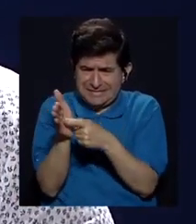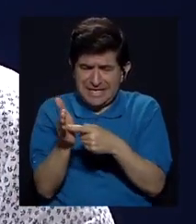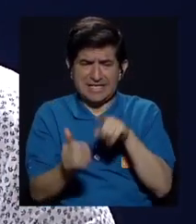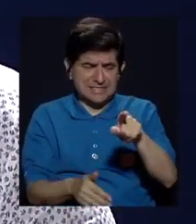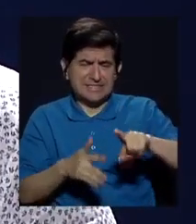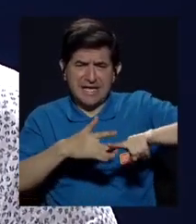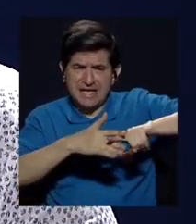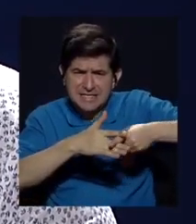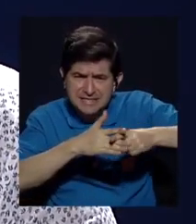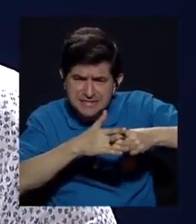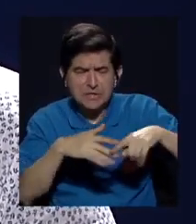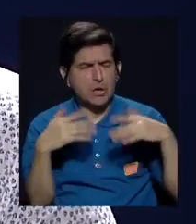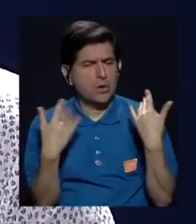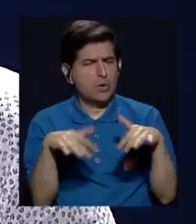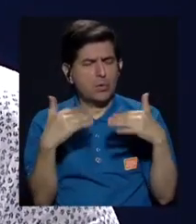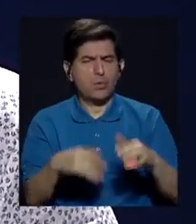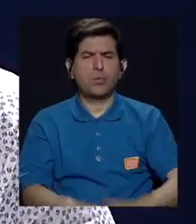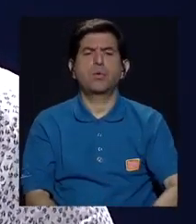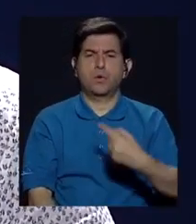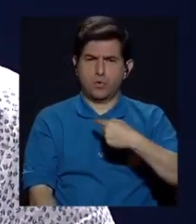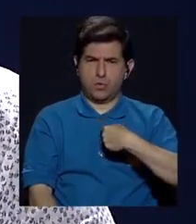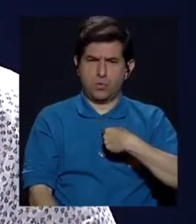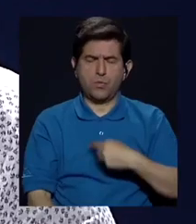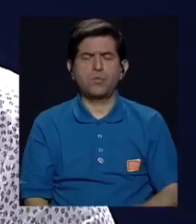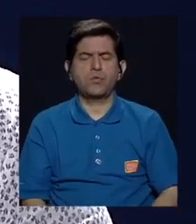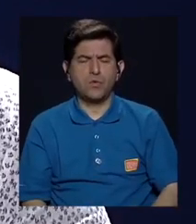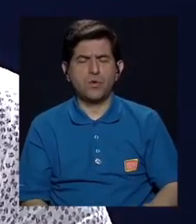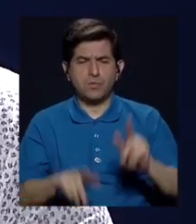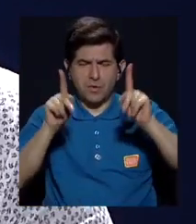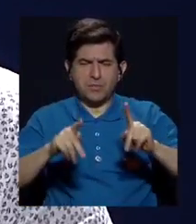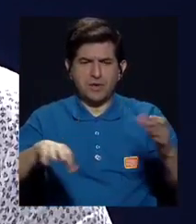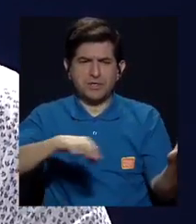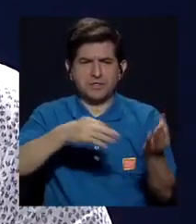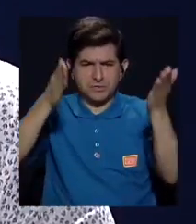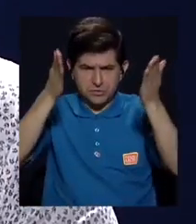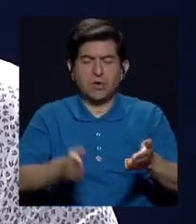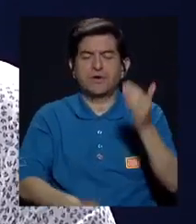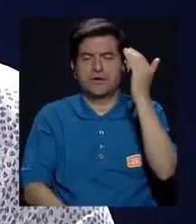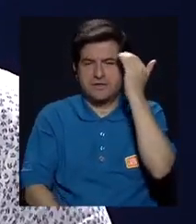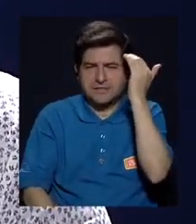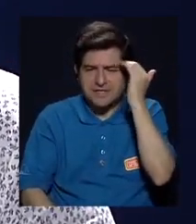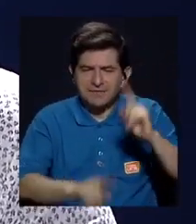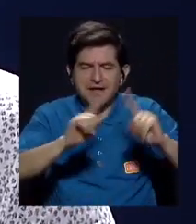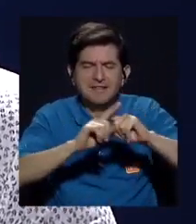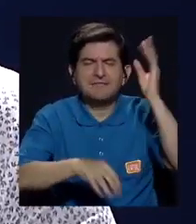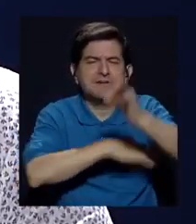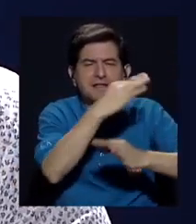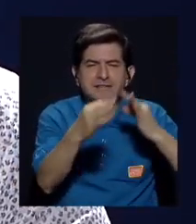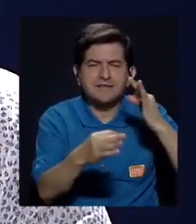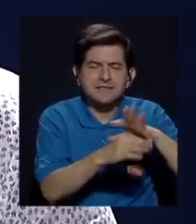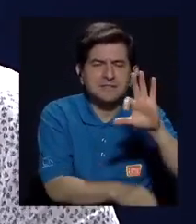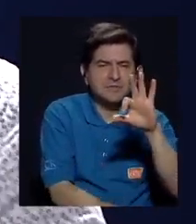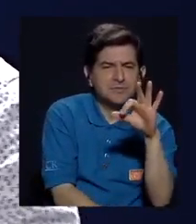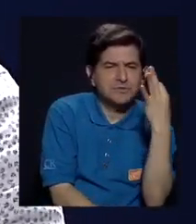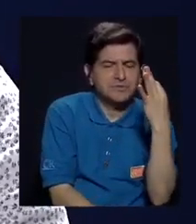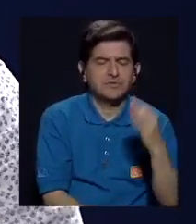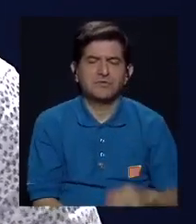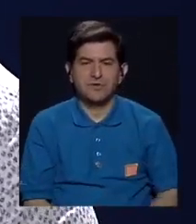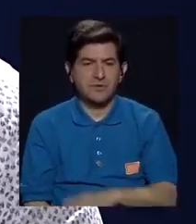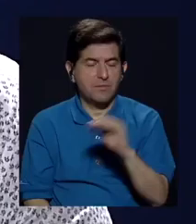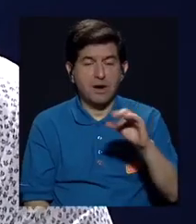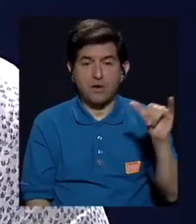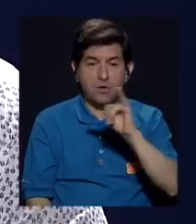este instrumento es muy grande para uno como intérprete. Se requiere conocer muchos estilos, se requiere